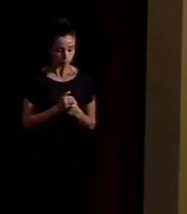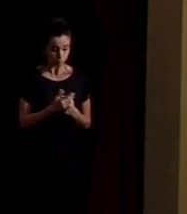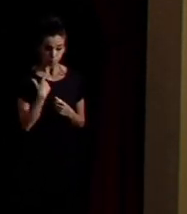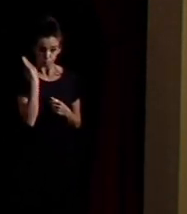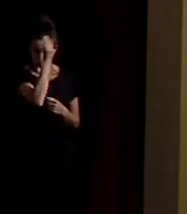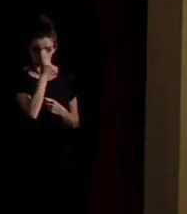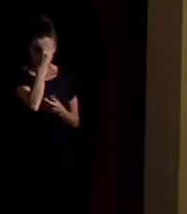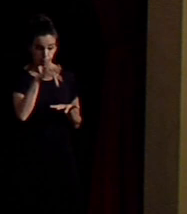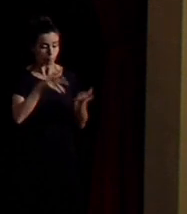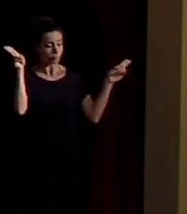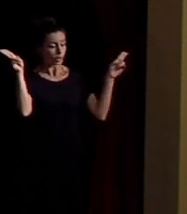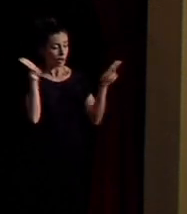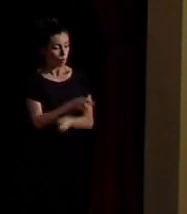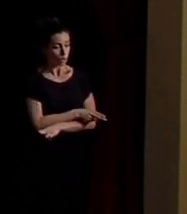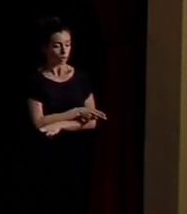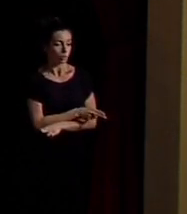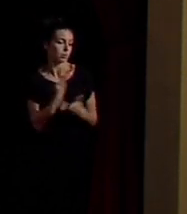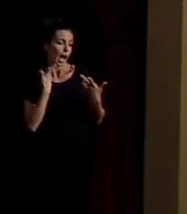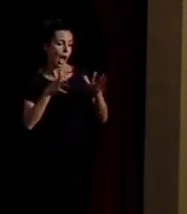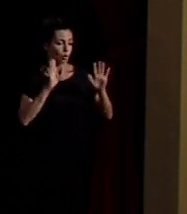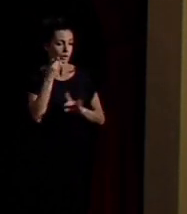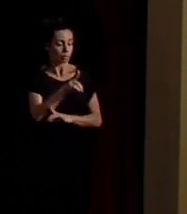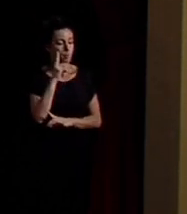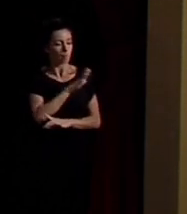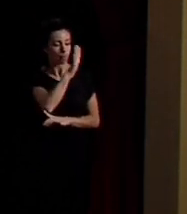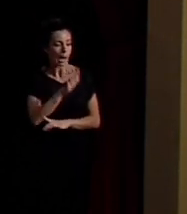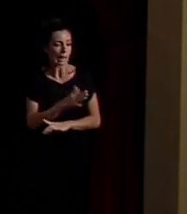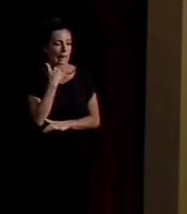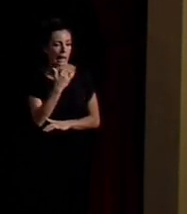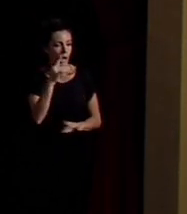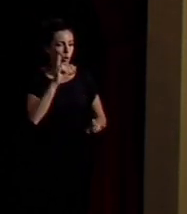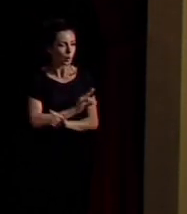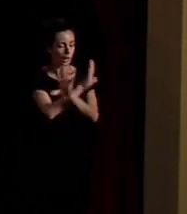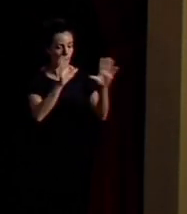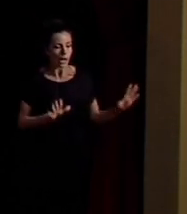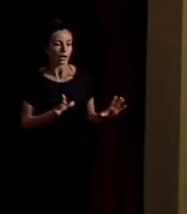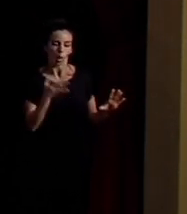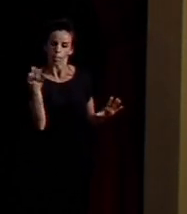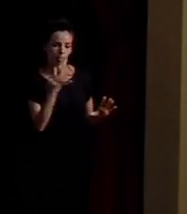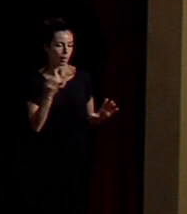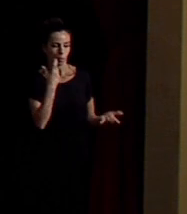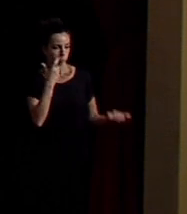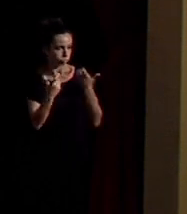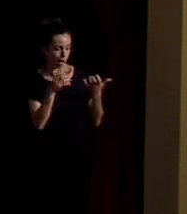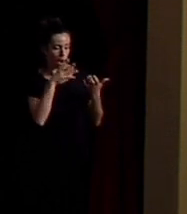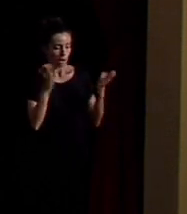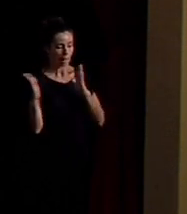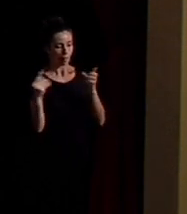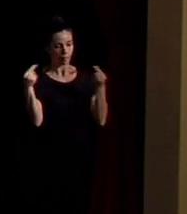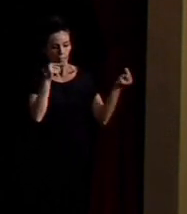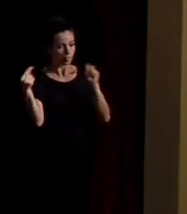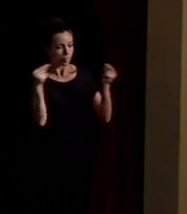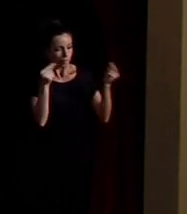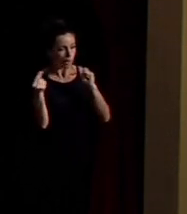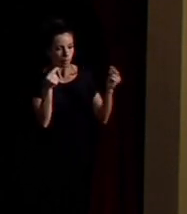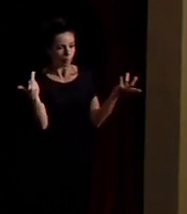Creo que el abolicionismo, y aunque también pueda parecer esto una obviedad, pues creo que también hay que subrayarlo en estos tiempos de debates a veces